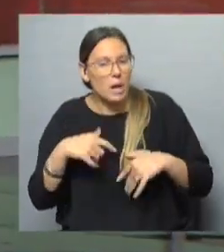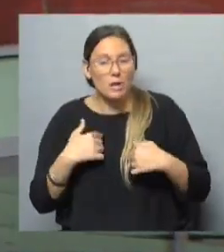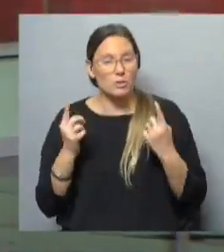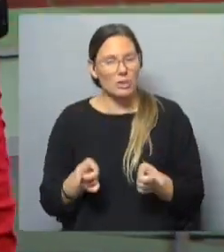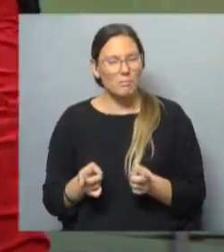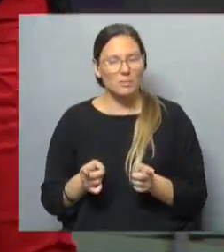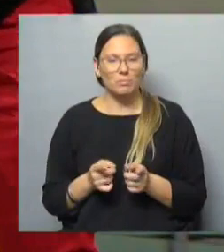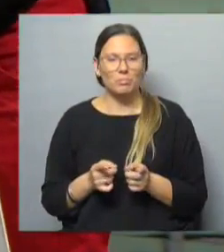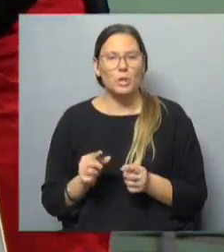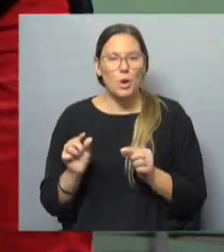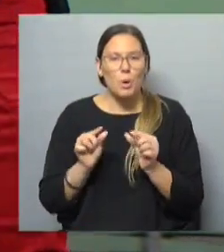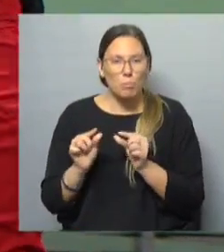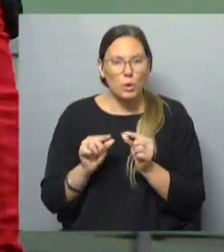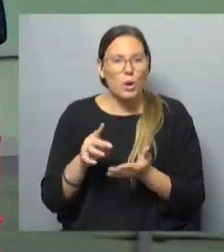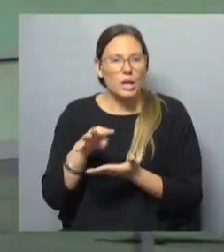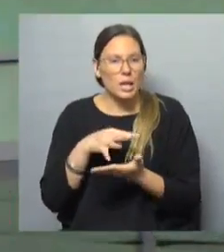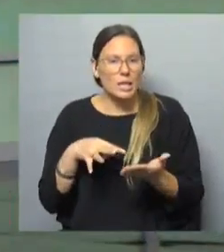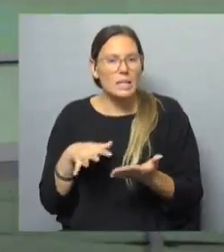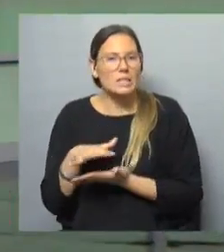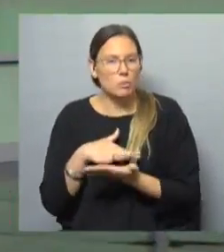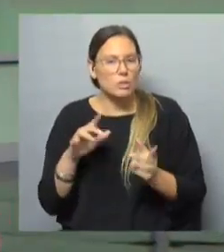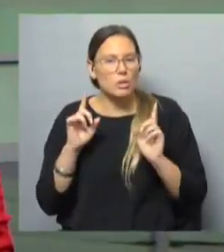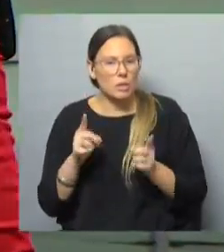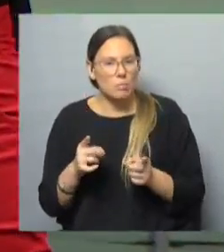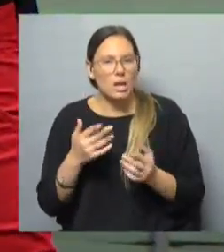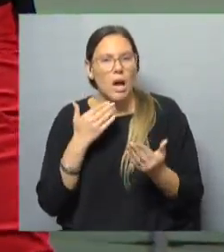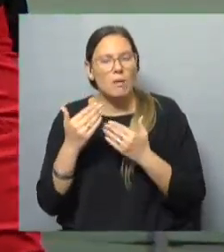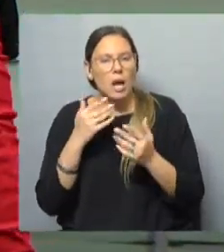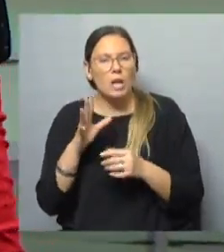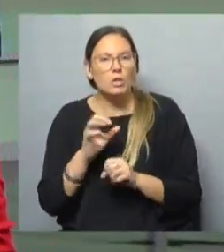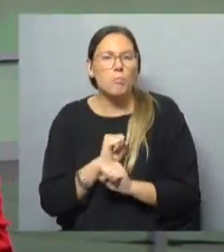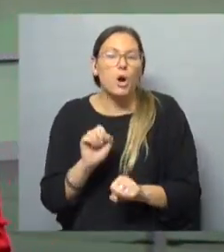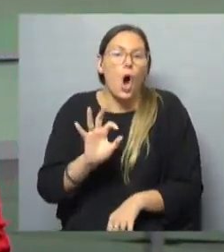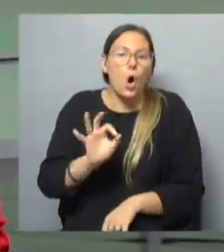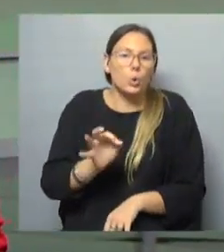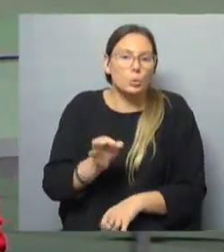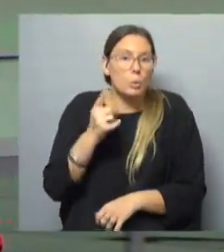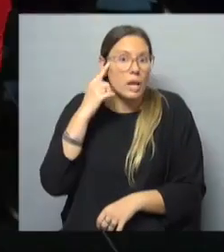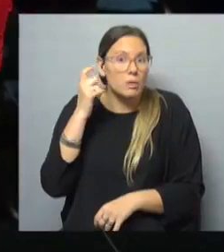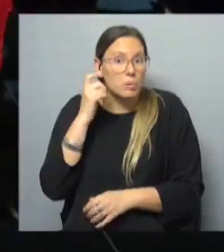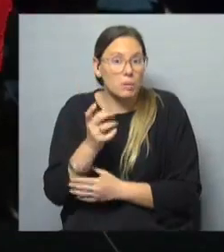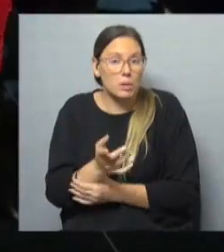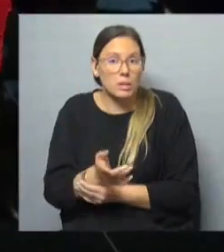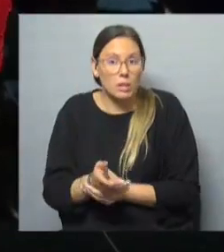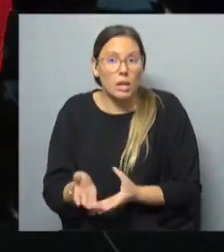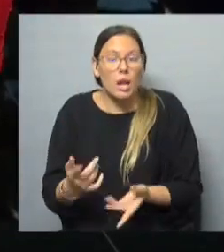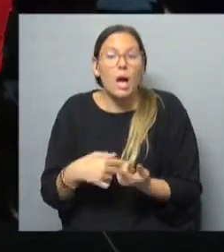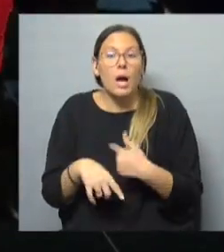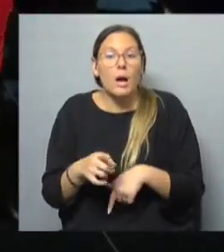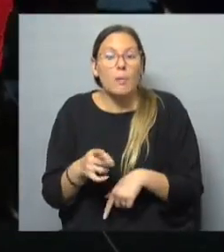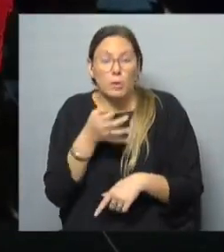Cosita ahí que yo leí que sucedió también, que habían hablado de un posible octubre en la experimental, es lo que te digo. Claro, ¿es eso?